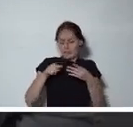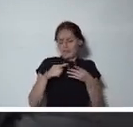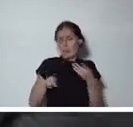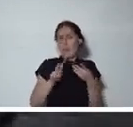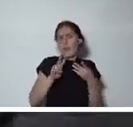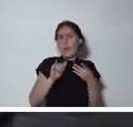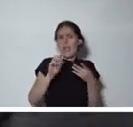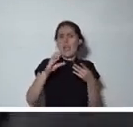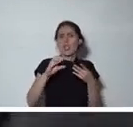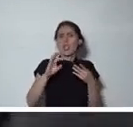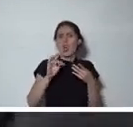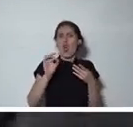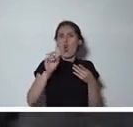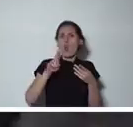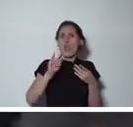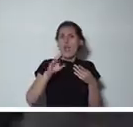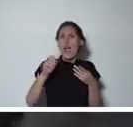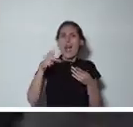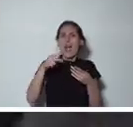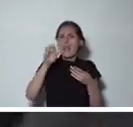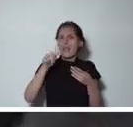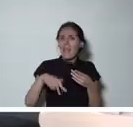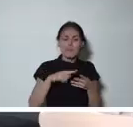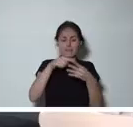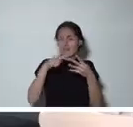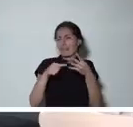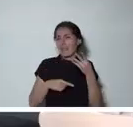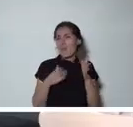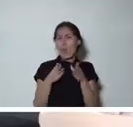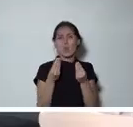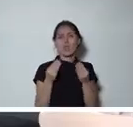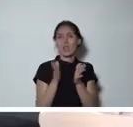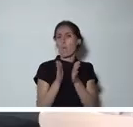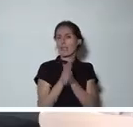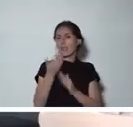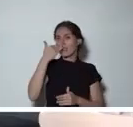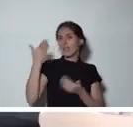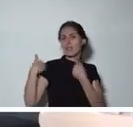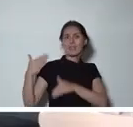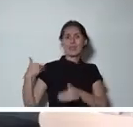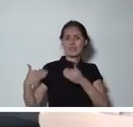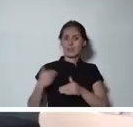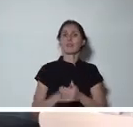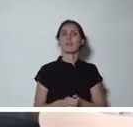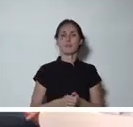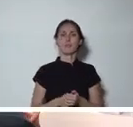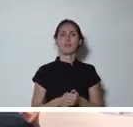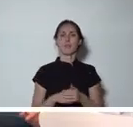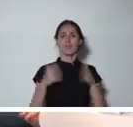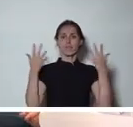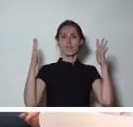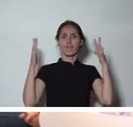Ken y recordamos a Margarita nelken porque son ellas las que han posibilitado que hoy estemos